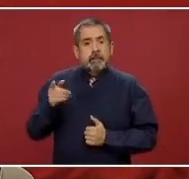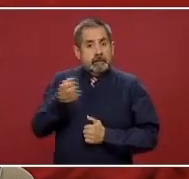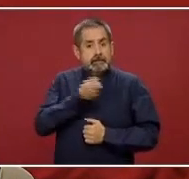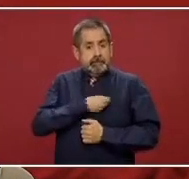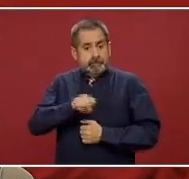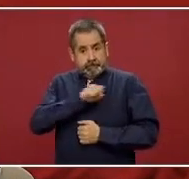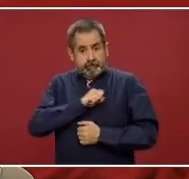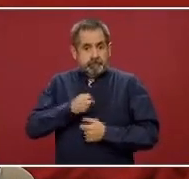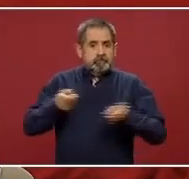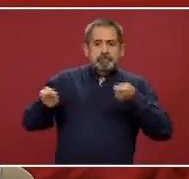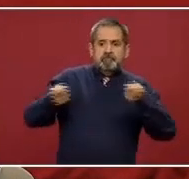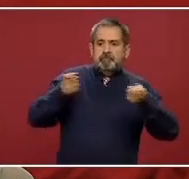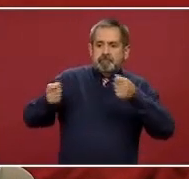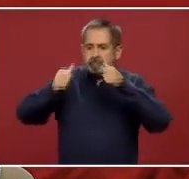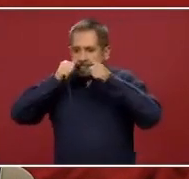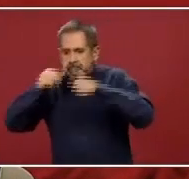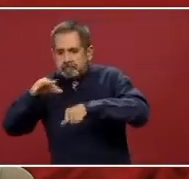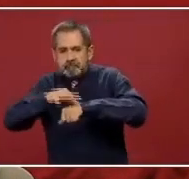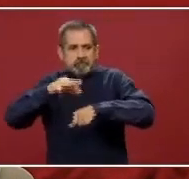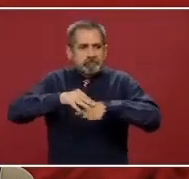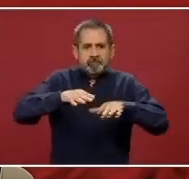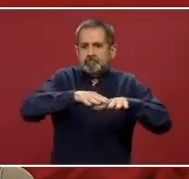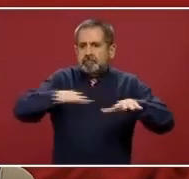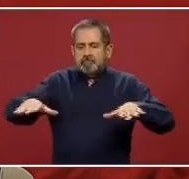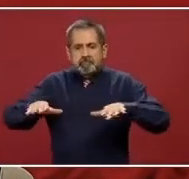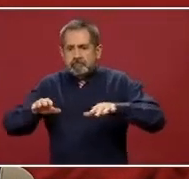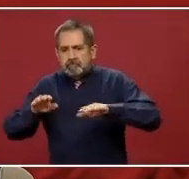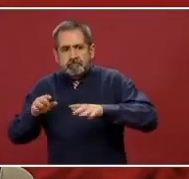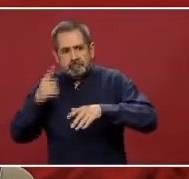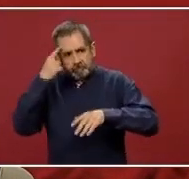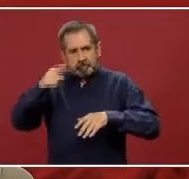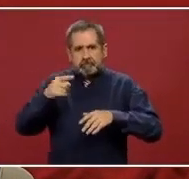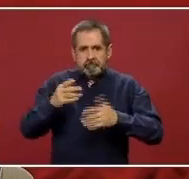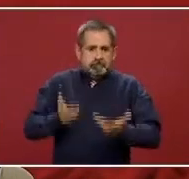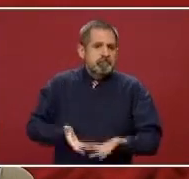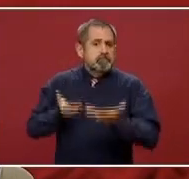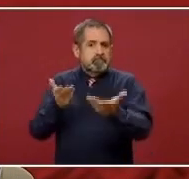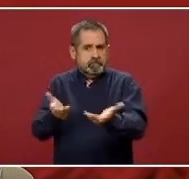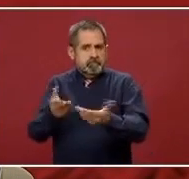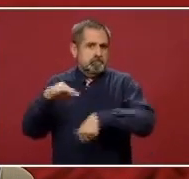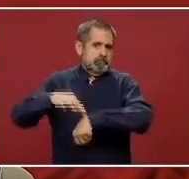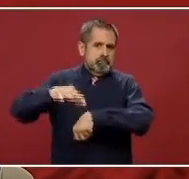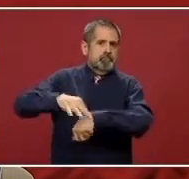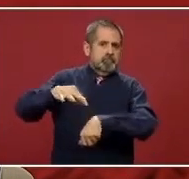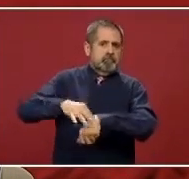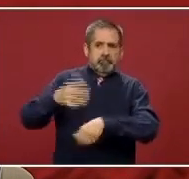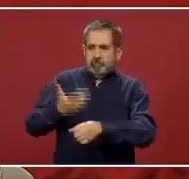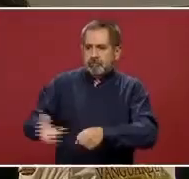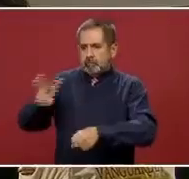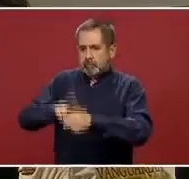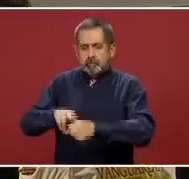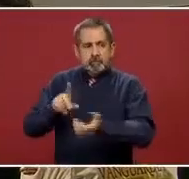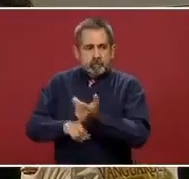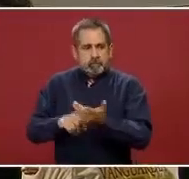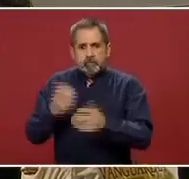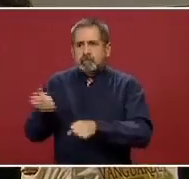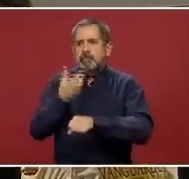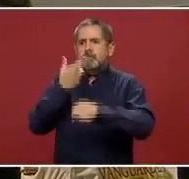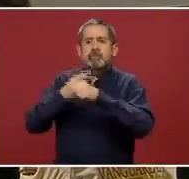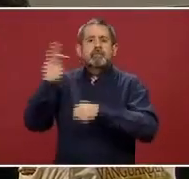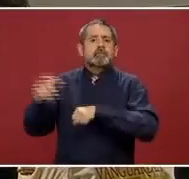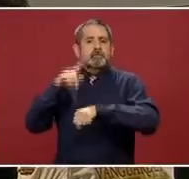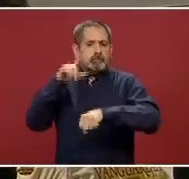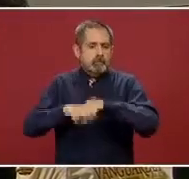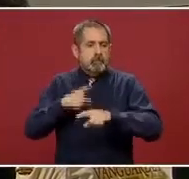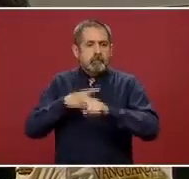coordina atención médica o provee atención médica. ¿Dónde? En el caso de la Secretaría Federal,